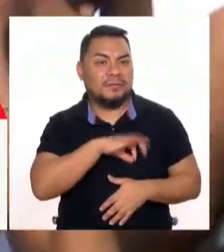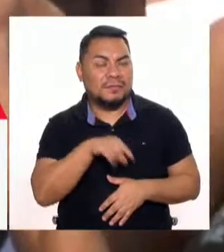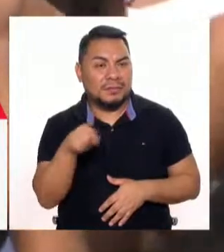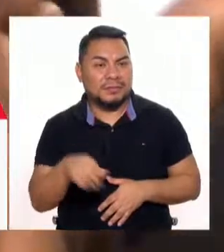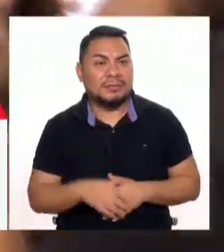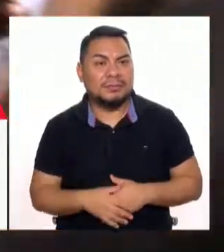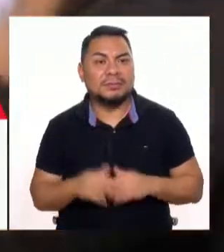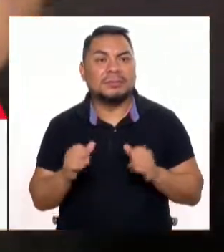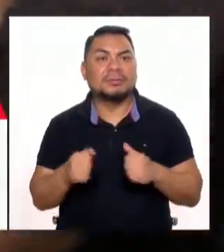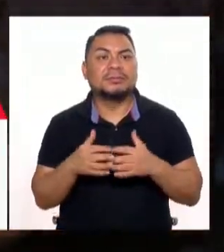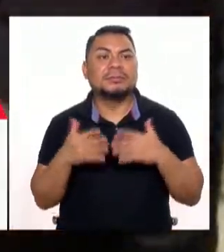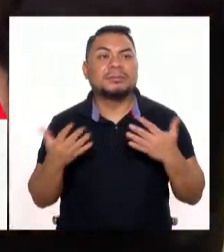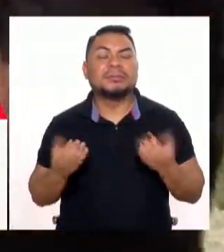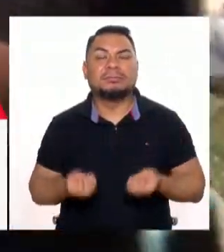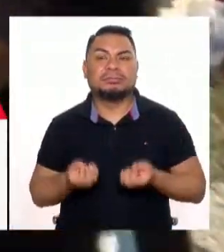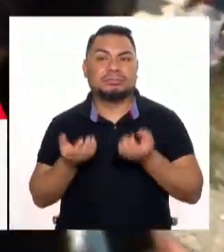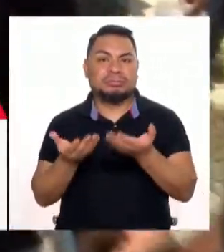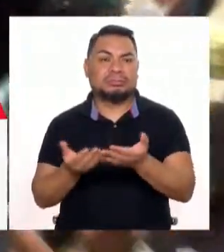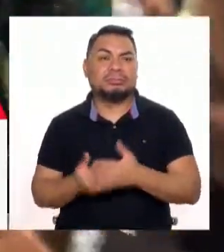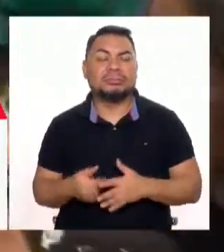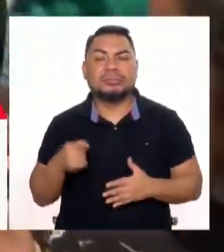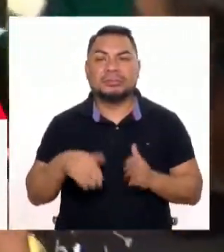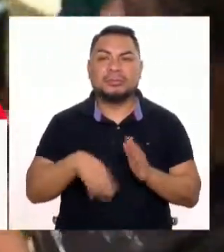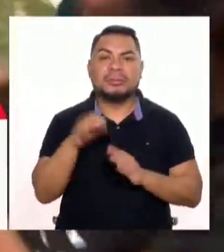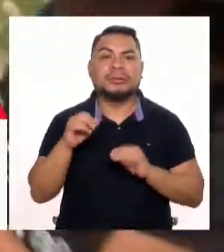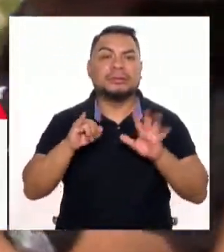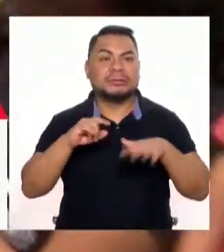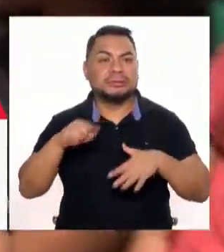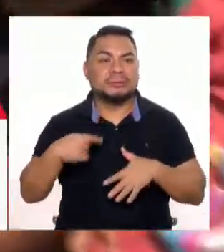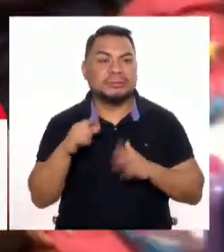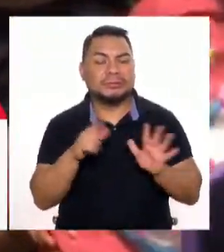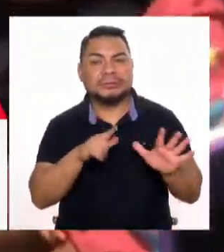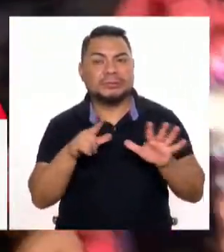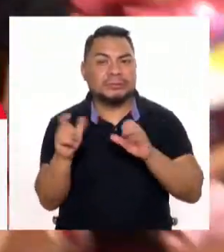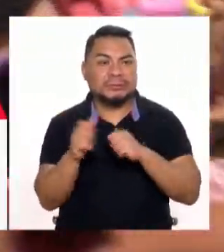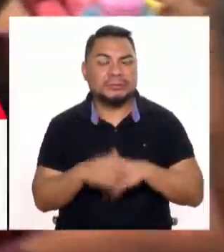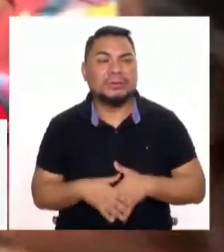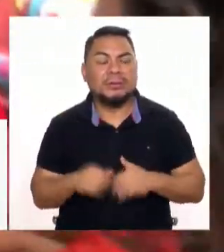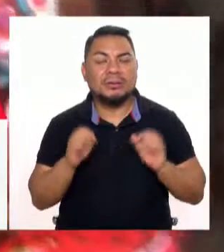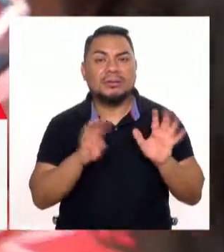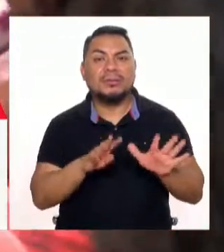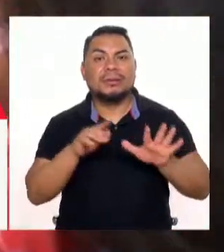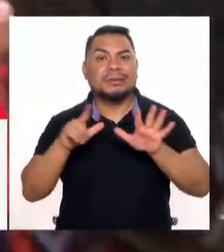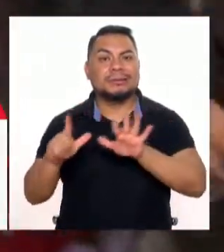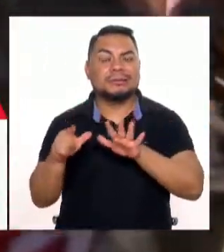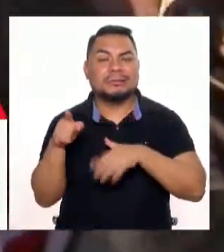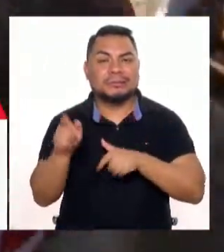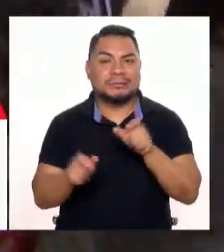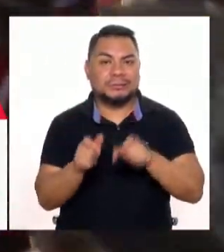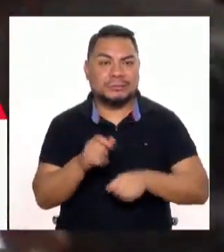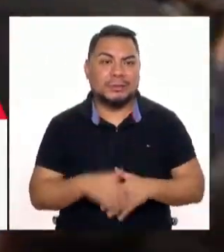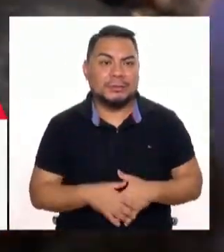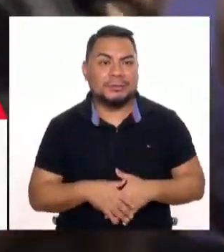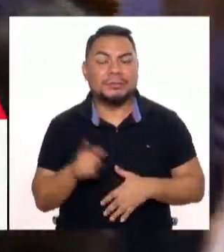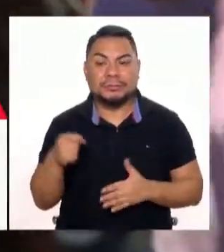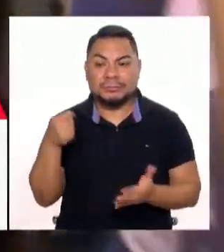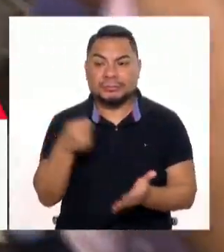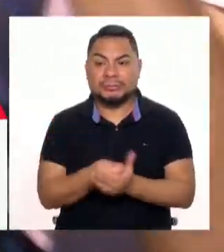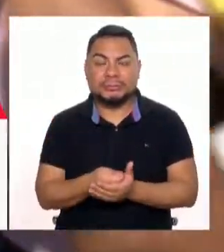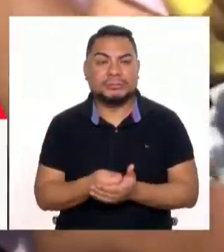de un datos alcanzados a más de 6.7 97 habitantes su